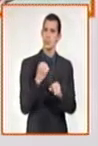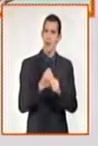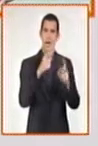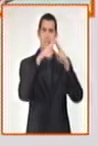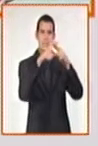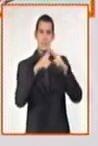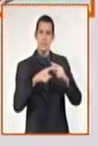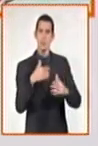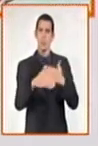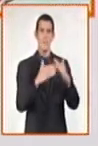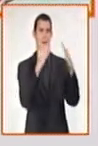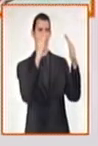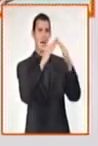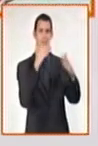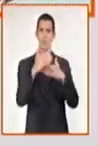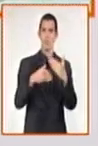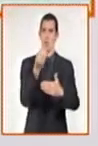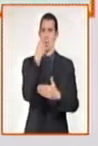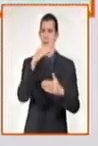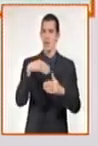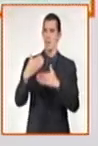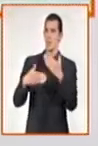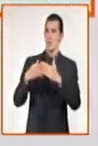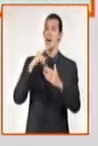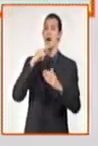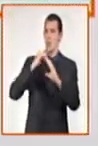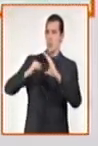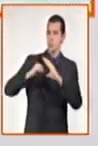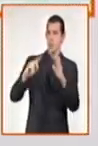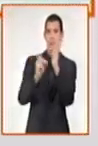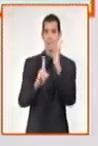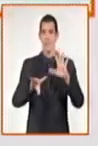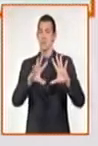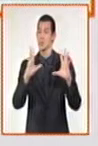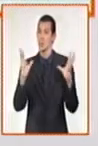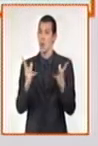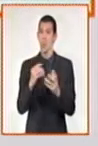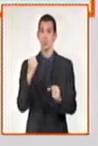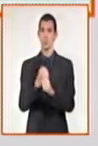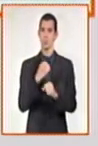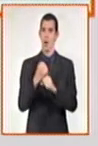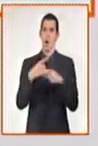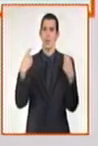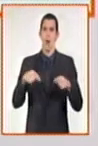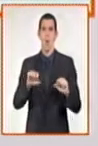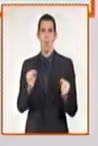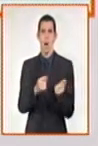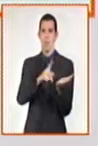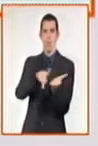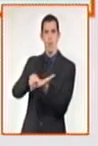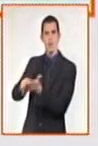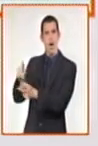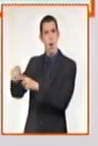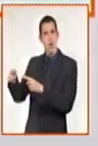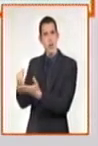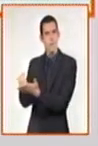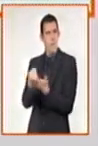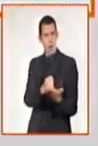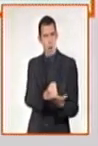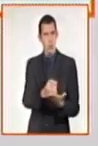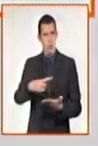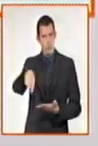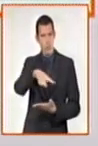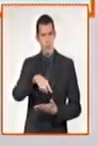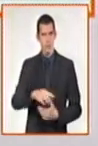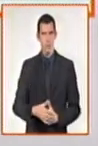posible estos daños, ha hecho que se hayan tenido que multiplicar los esfuerzos de todo el territorio con la ayuda